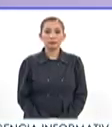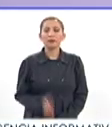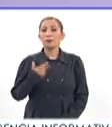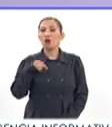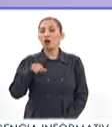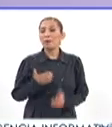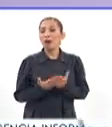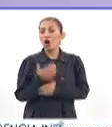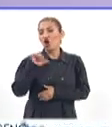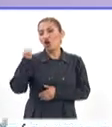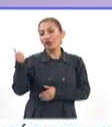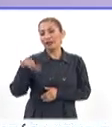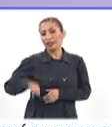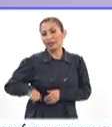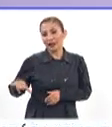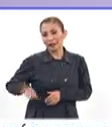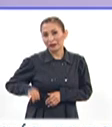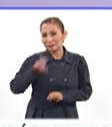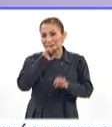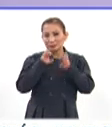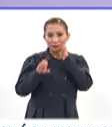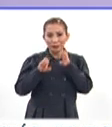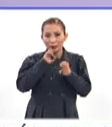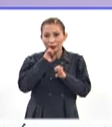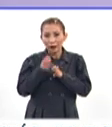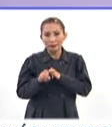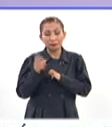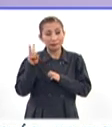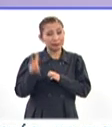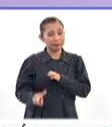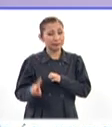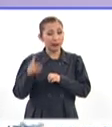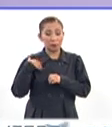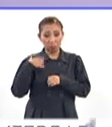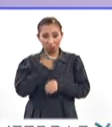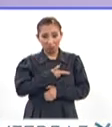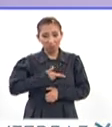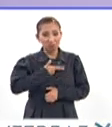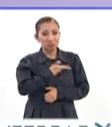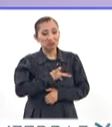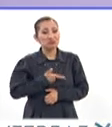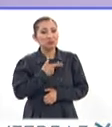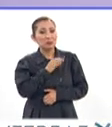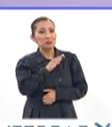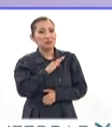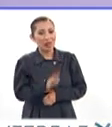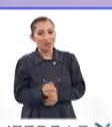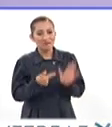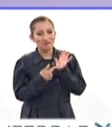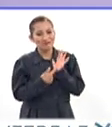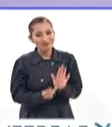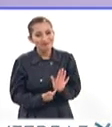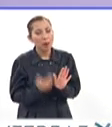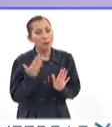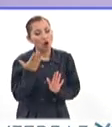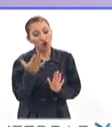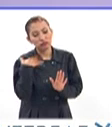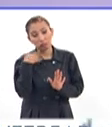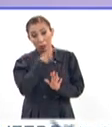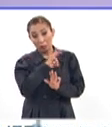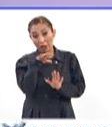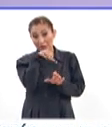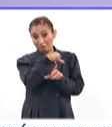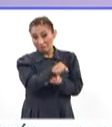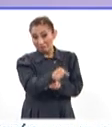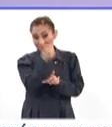Tenemos esta mañana otra interesantísima entrevista. En verdad, créamelo, le va a encantar esta posibilidad que va a tener muy al alcance